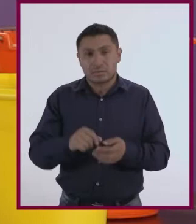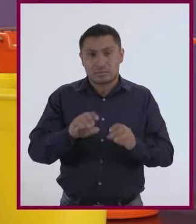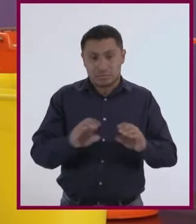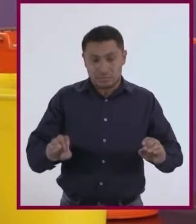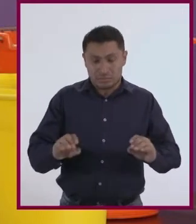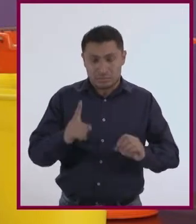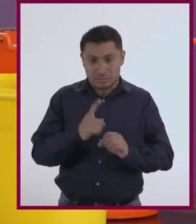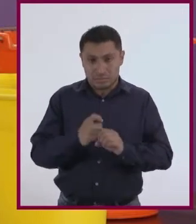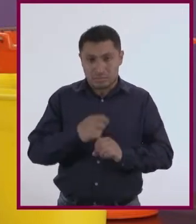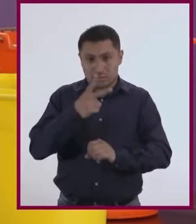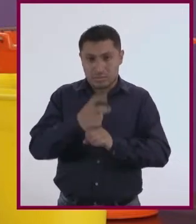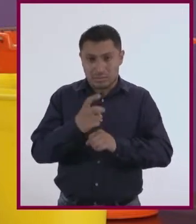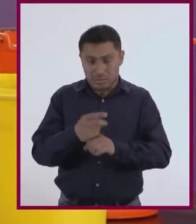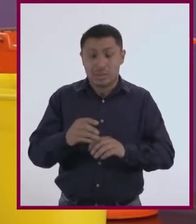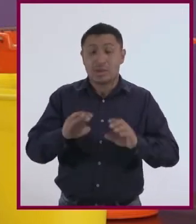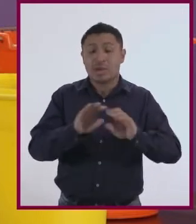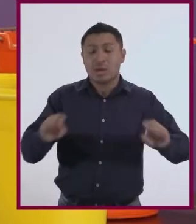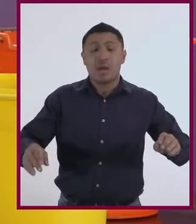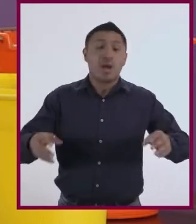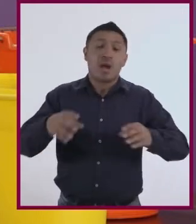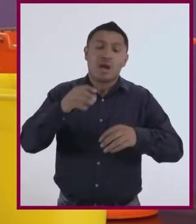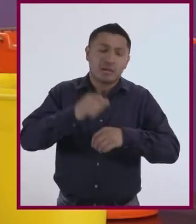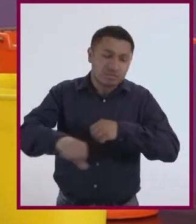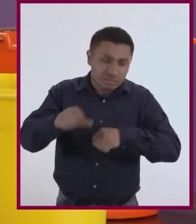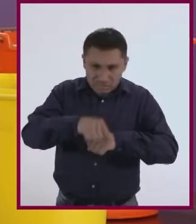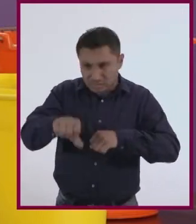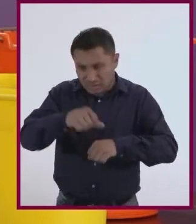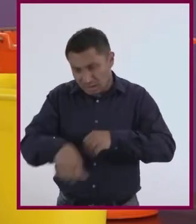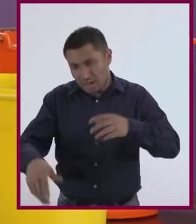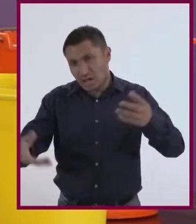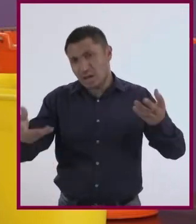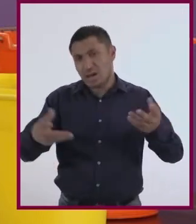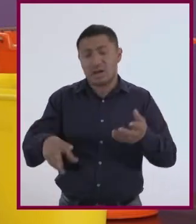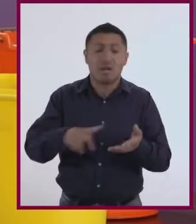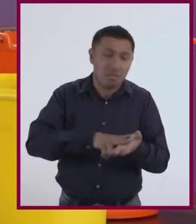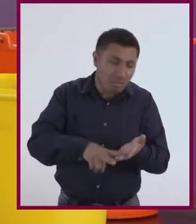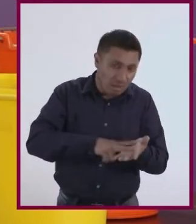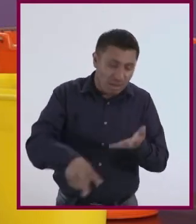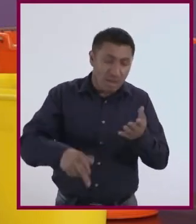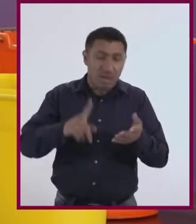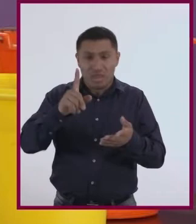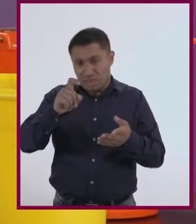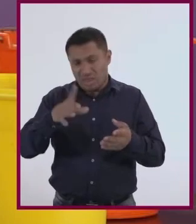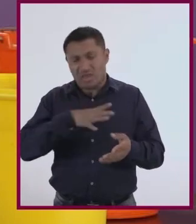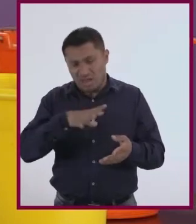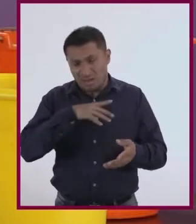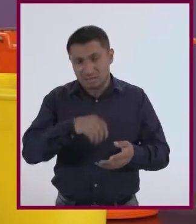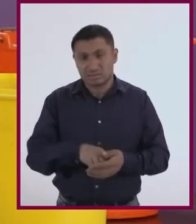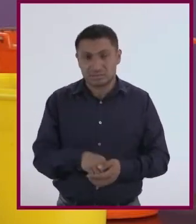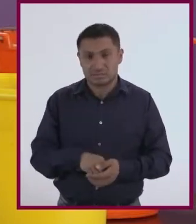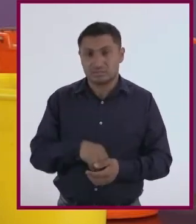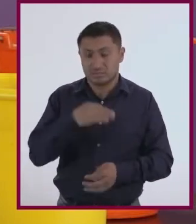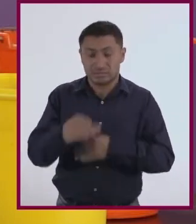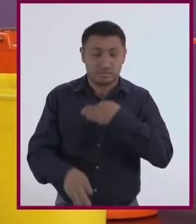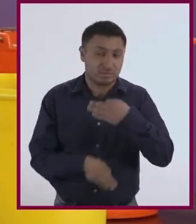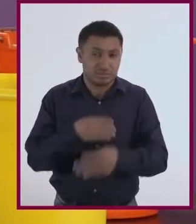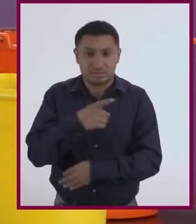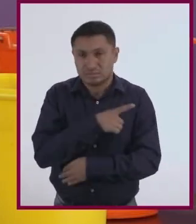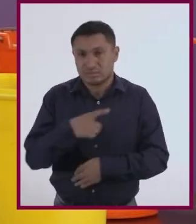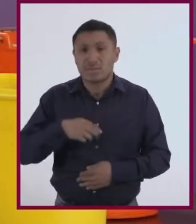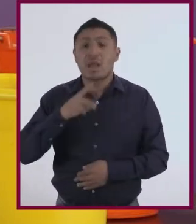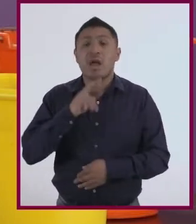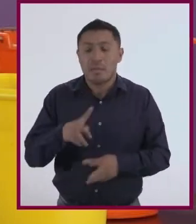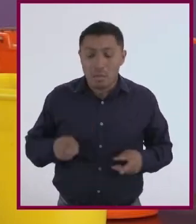debe ser de materia fresca, o sea, cáscaras y todo aquello que aún se encuentra verde o hidratado. Todo esto debe estar lo